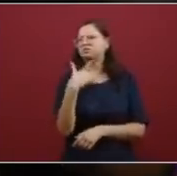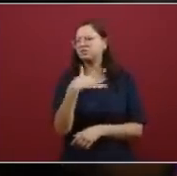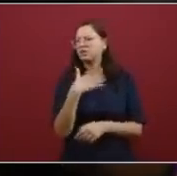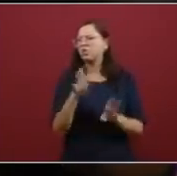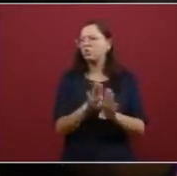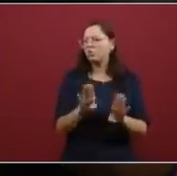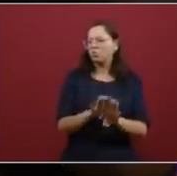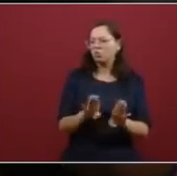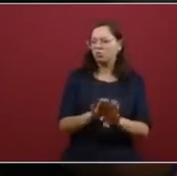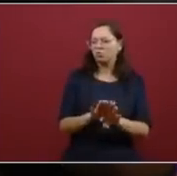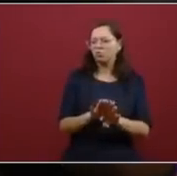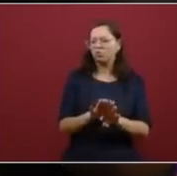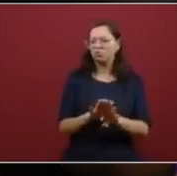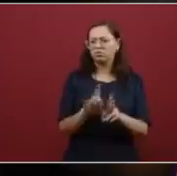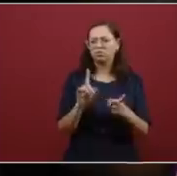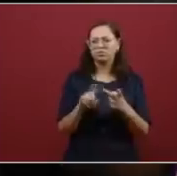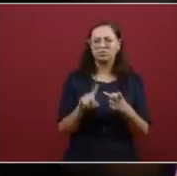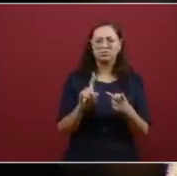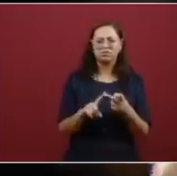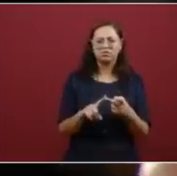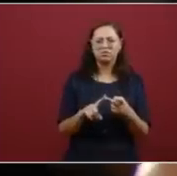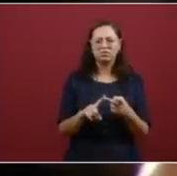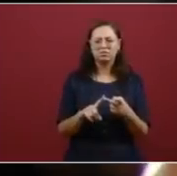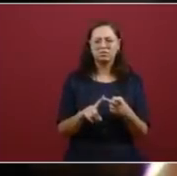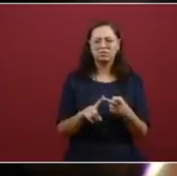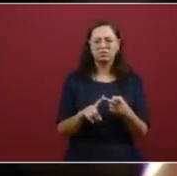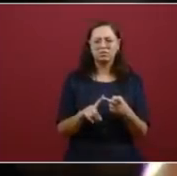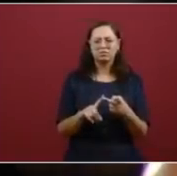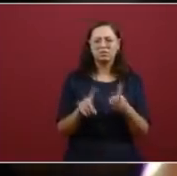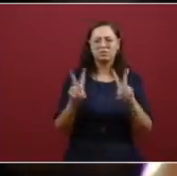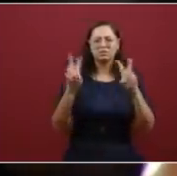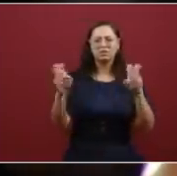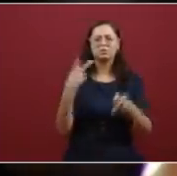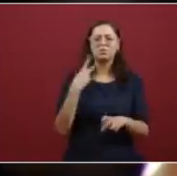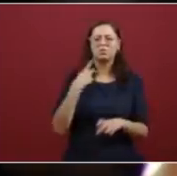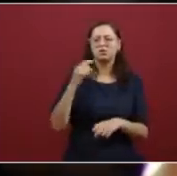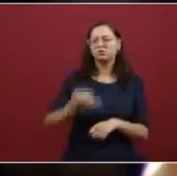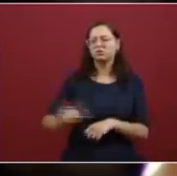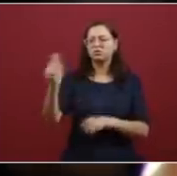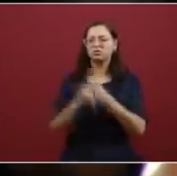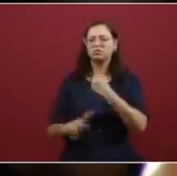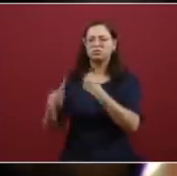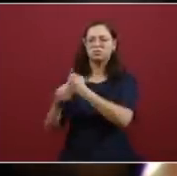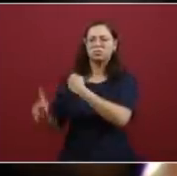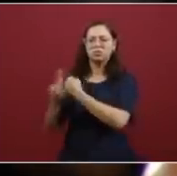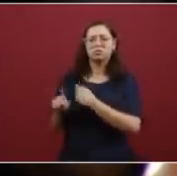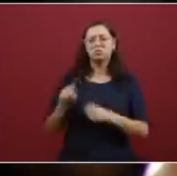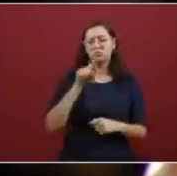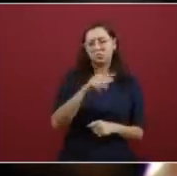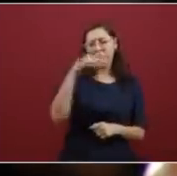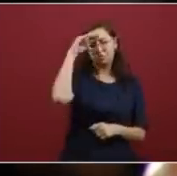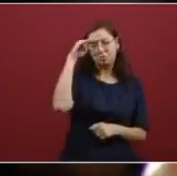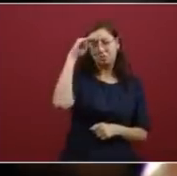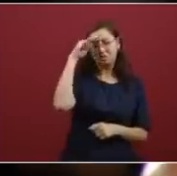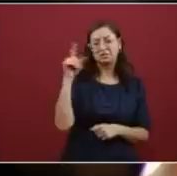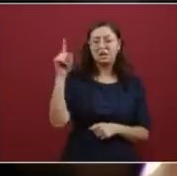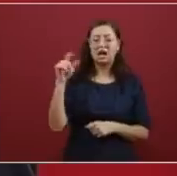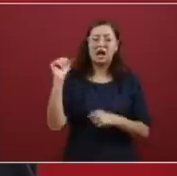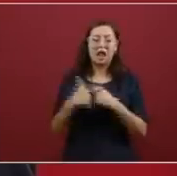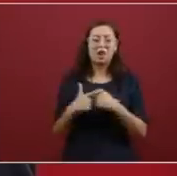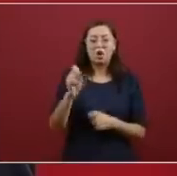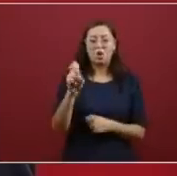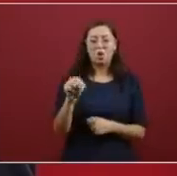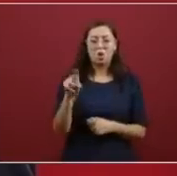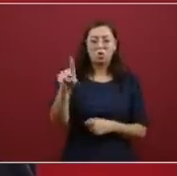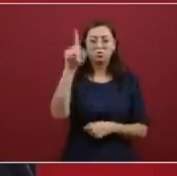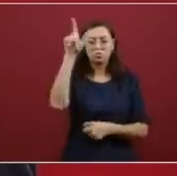lado, un par de preguntas hablando también de política exterior. ¿Usted tiene planeado asistir a algunas de las cumbres de las Naciones Unidas que se